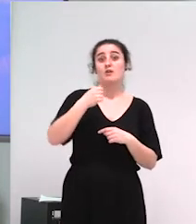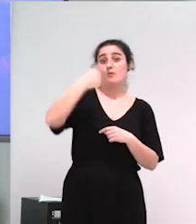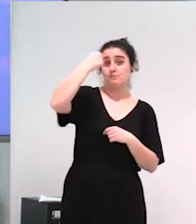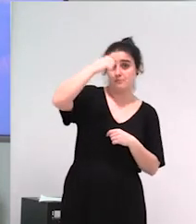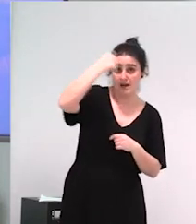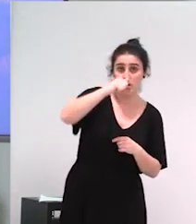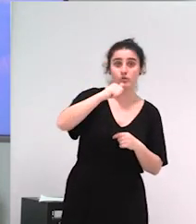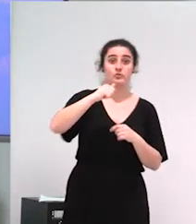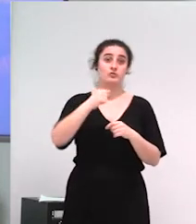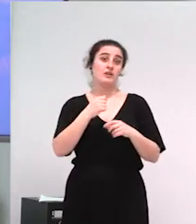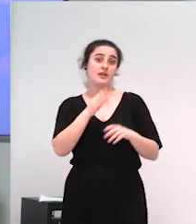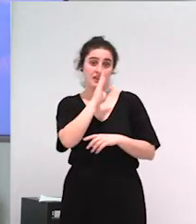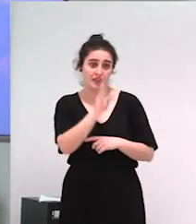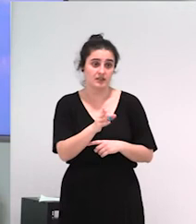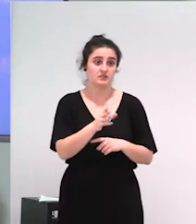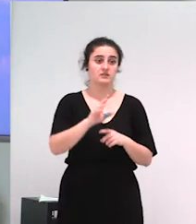heterosexual,